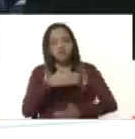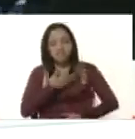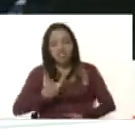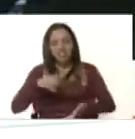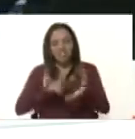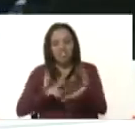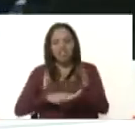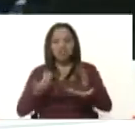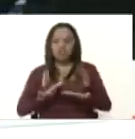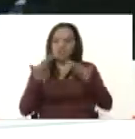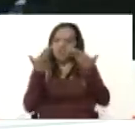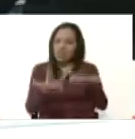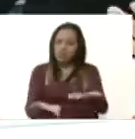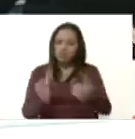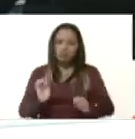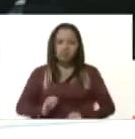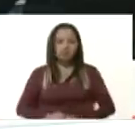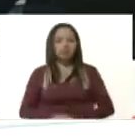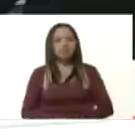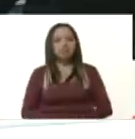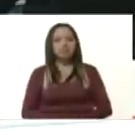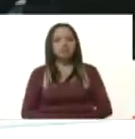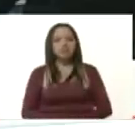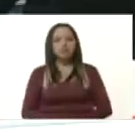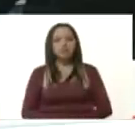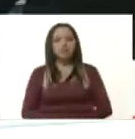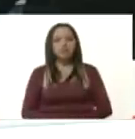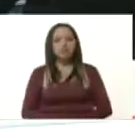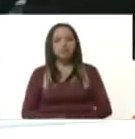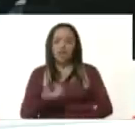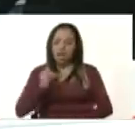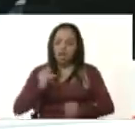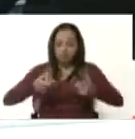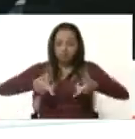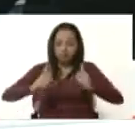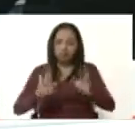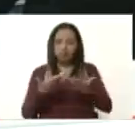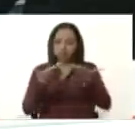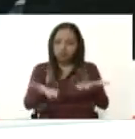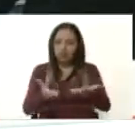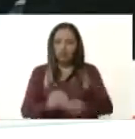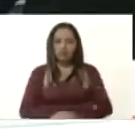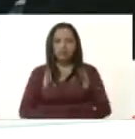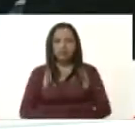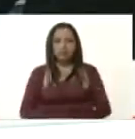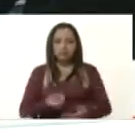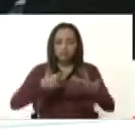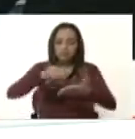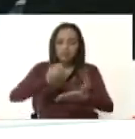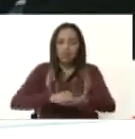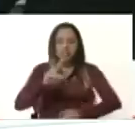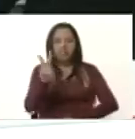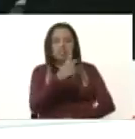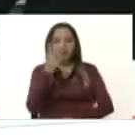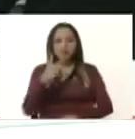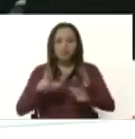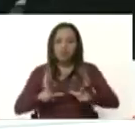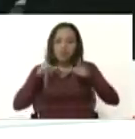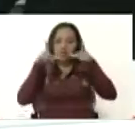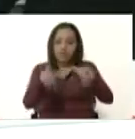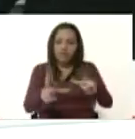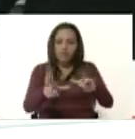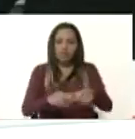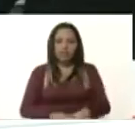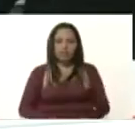la doy líquida, compadre. Disponible. Voy a proceder a firmar un segundo certificado de